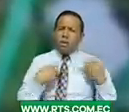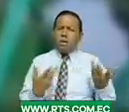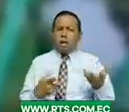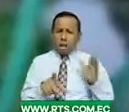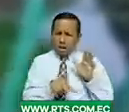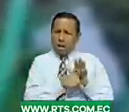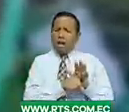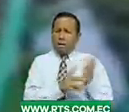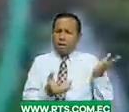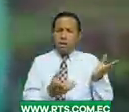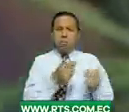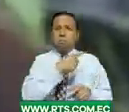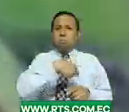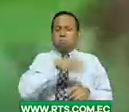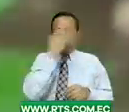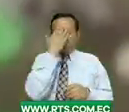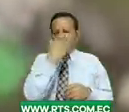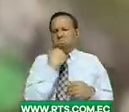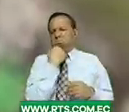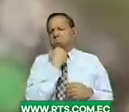Informó Marilyn Jaramillo.